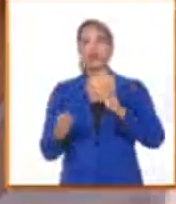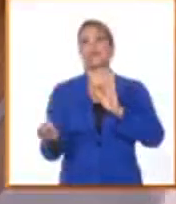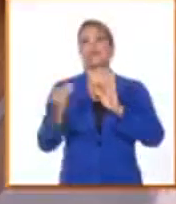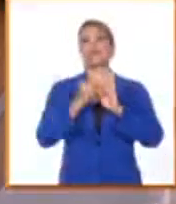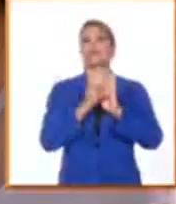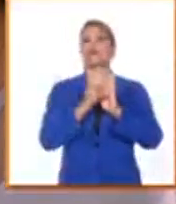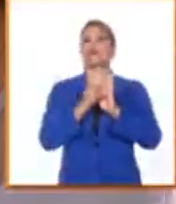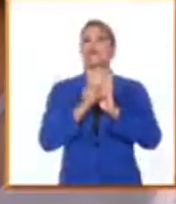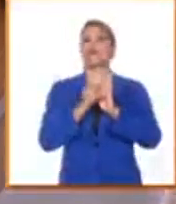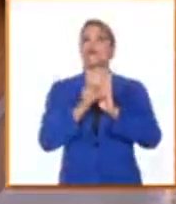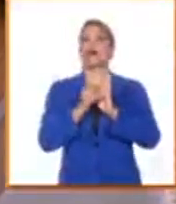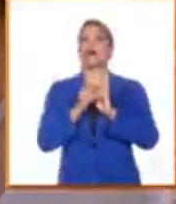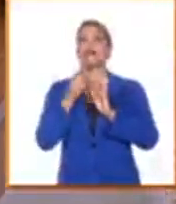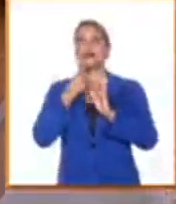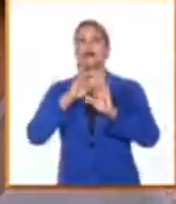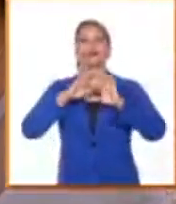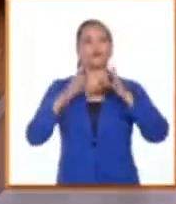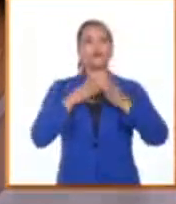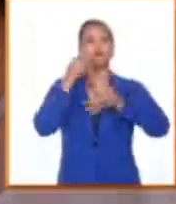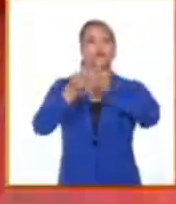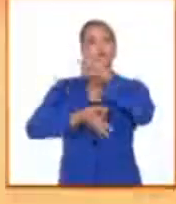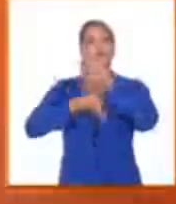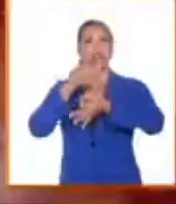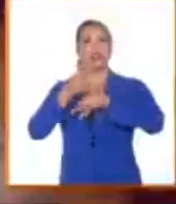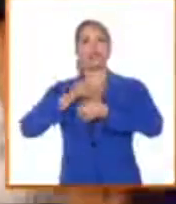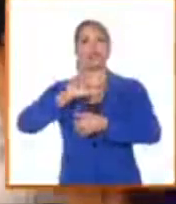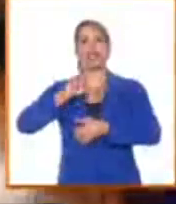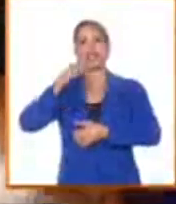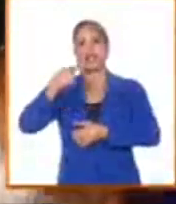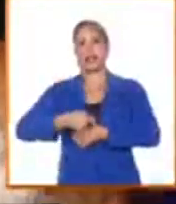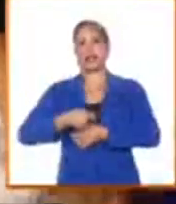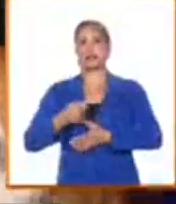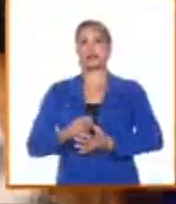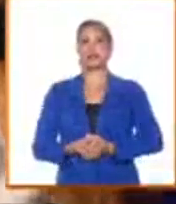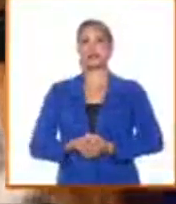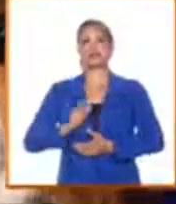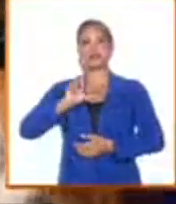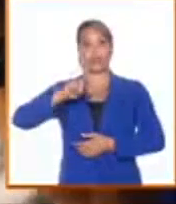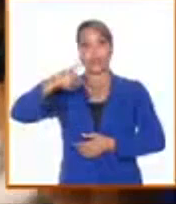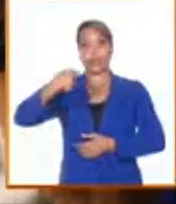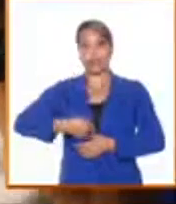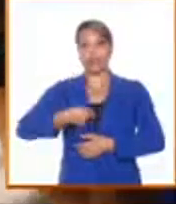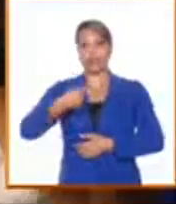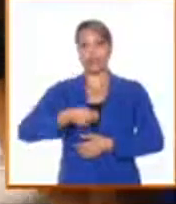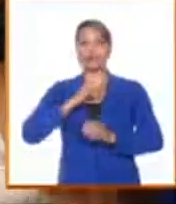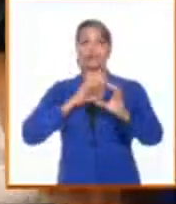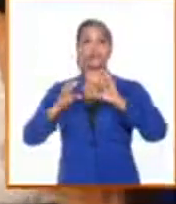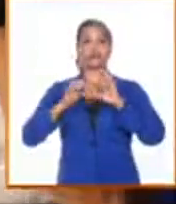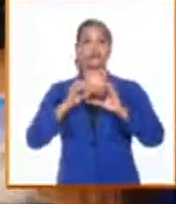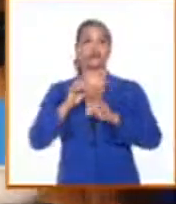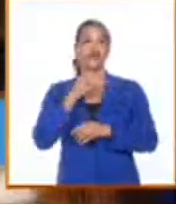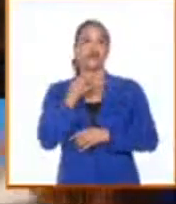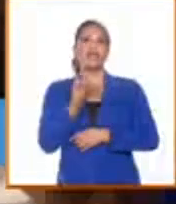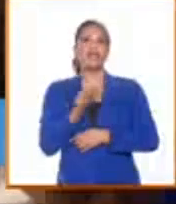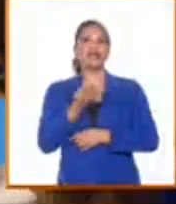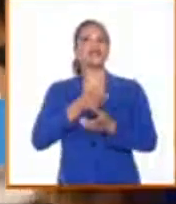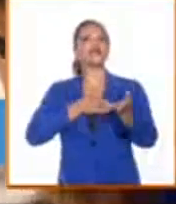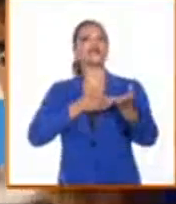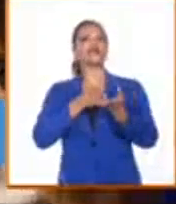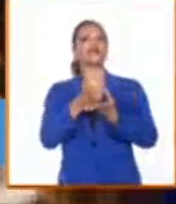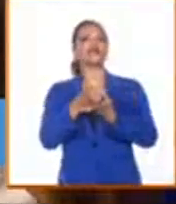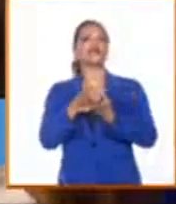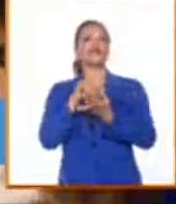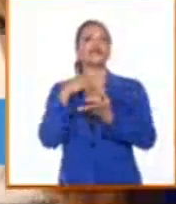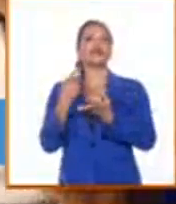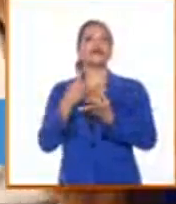en función de esta materia se está abordando en la ley. La ley de comunicación no solo es una contribución a la